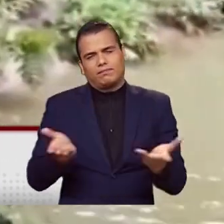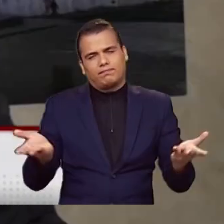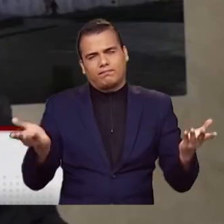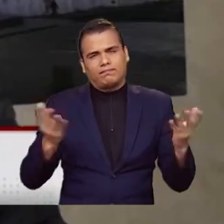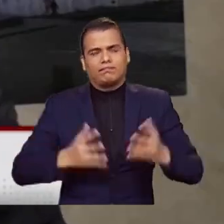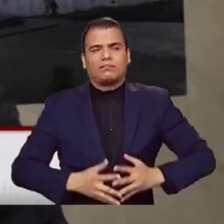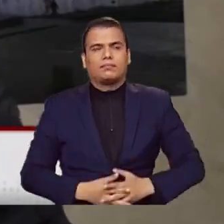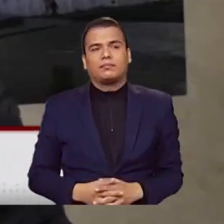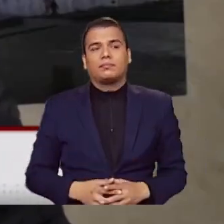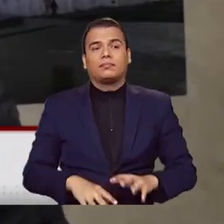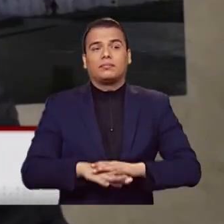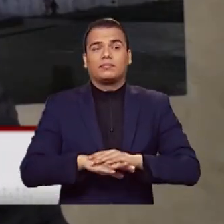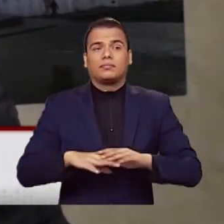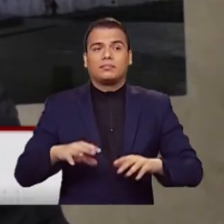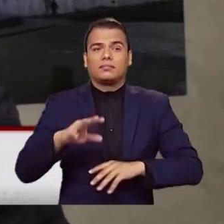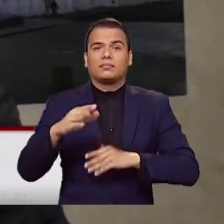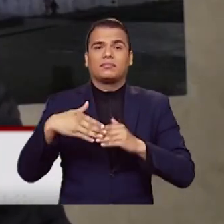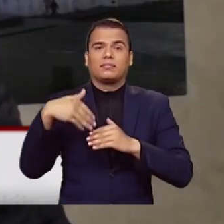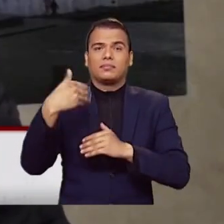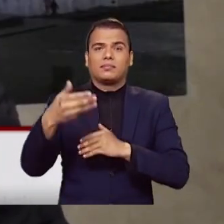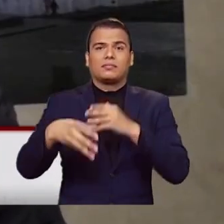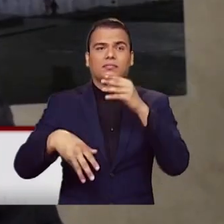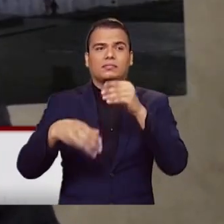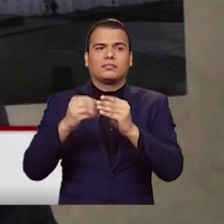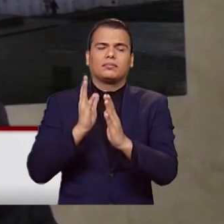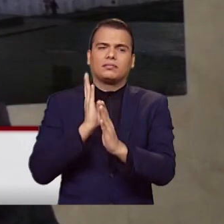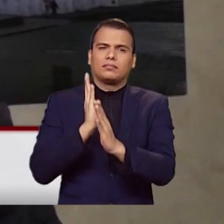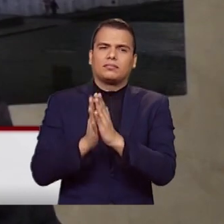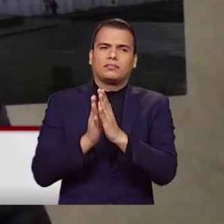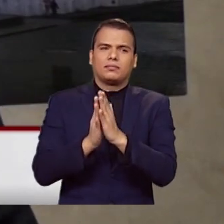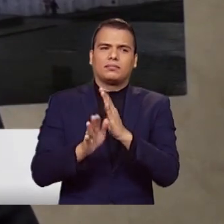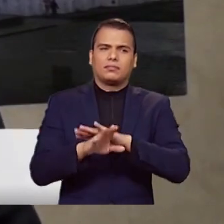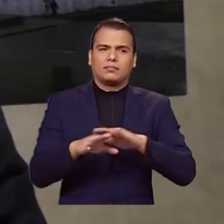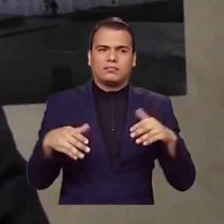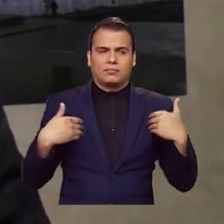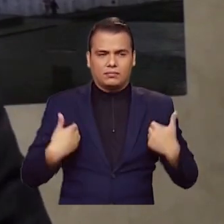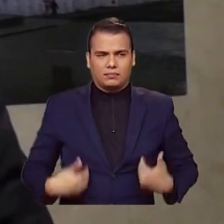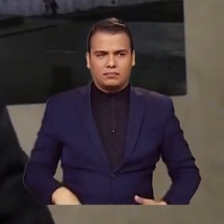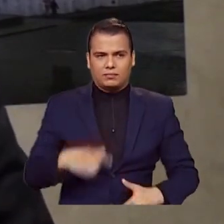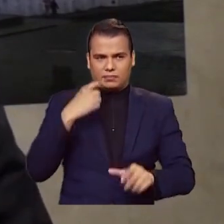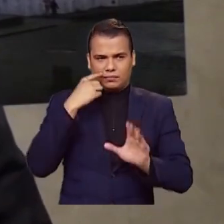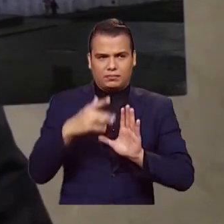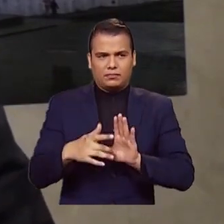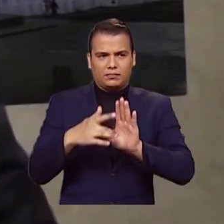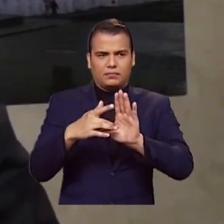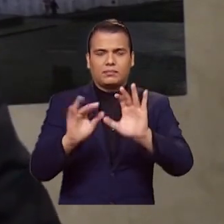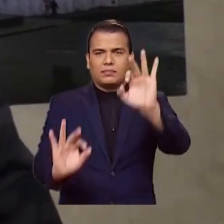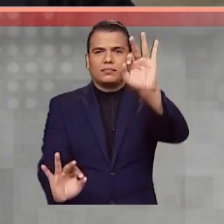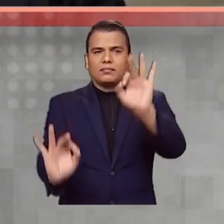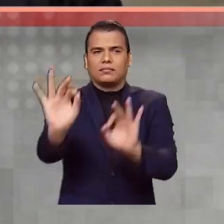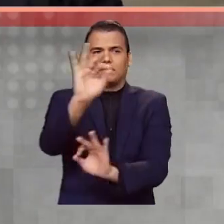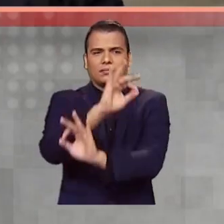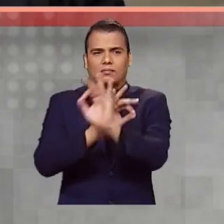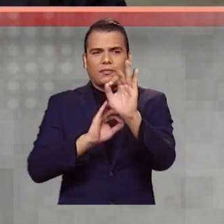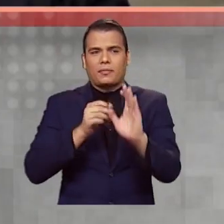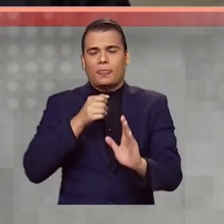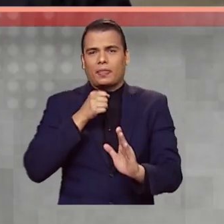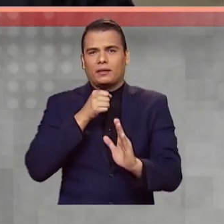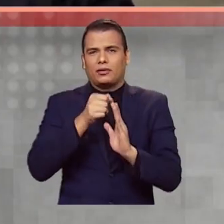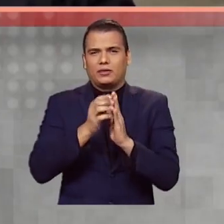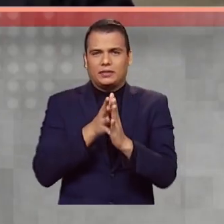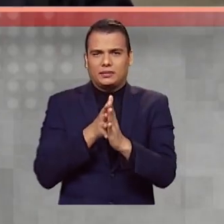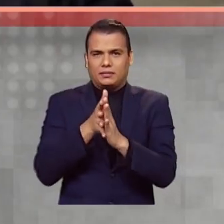este. Estaremos atentos al desarrollo de esta información. Desde la ciudad de Popayán, Camilo Fajardo, Telepacífico